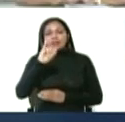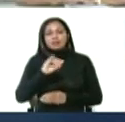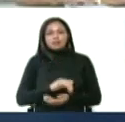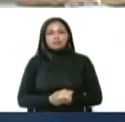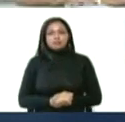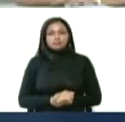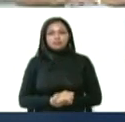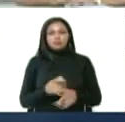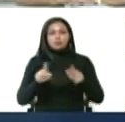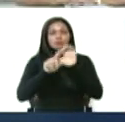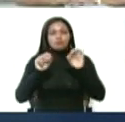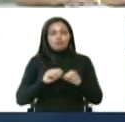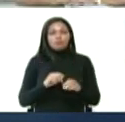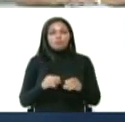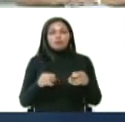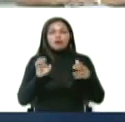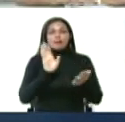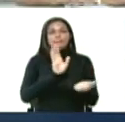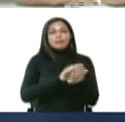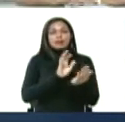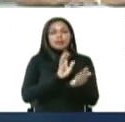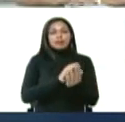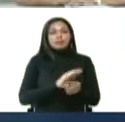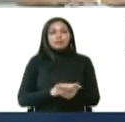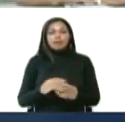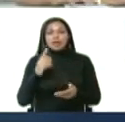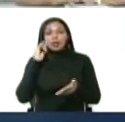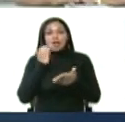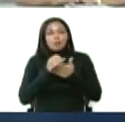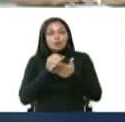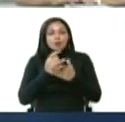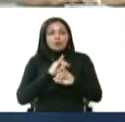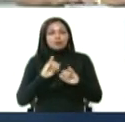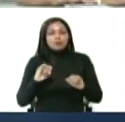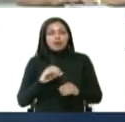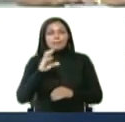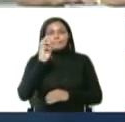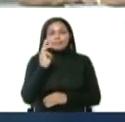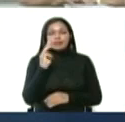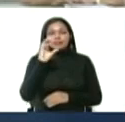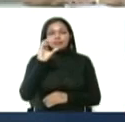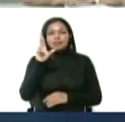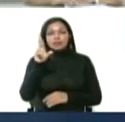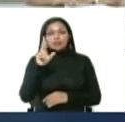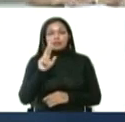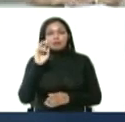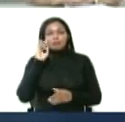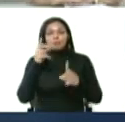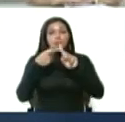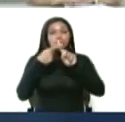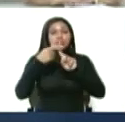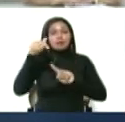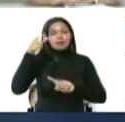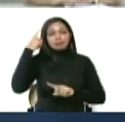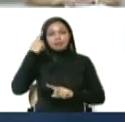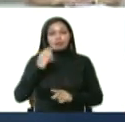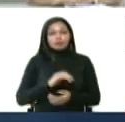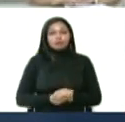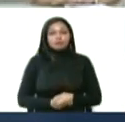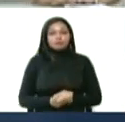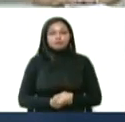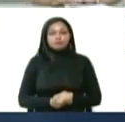allá en Nueva Esparta. Se le toma la prueba molecular del PCR y da positivo el día de hoy. Se